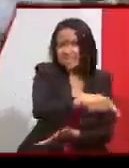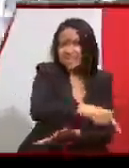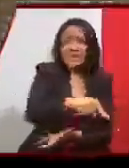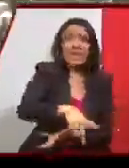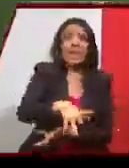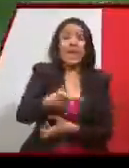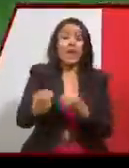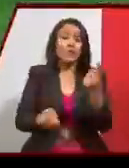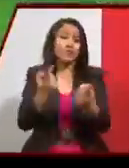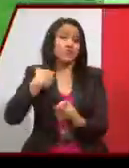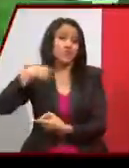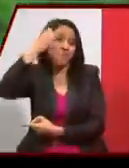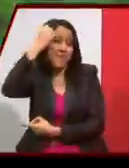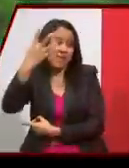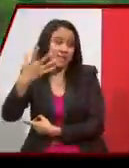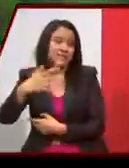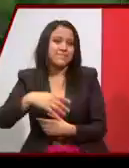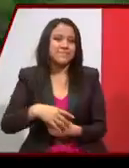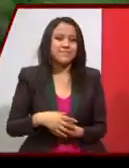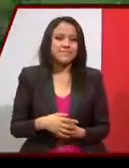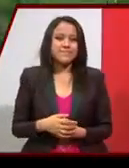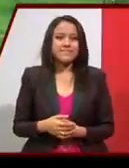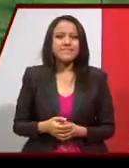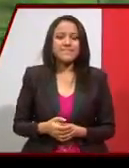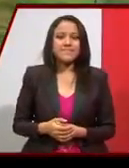han olvidado.